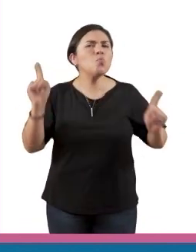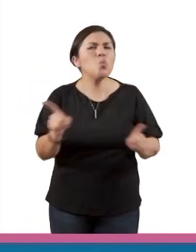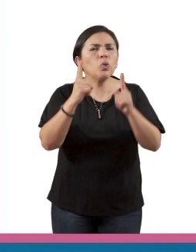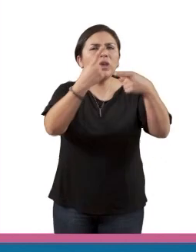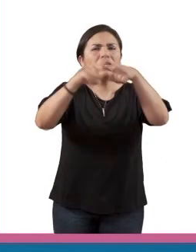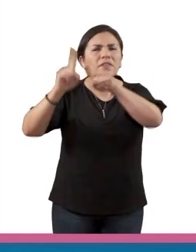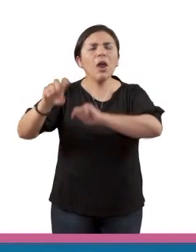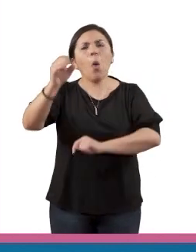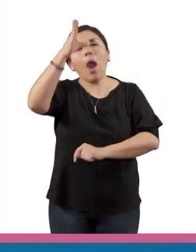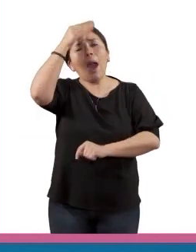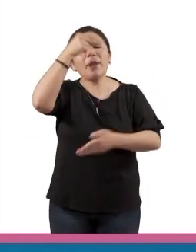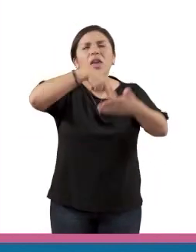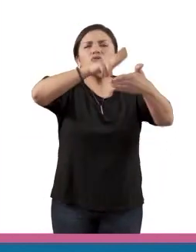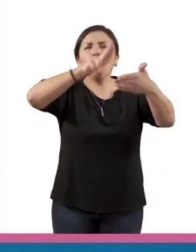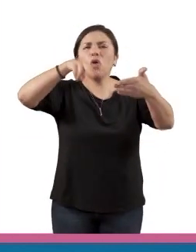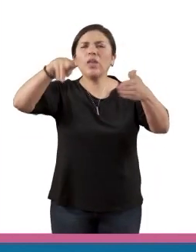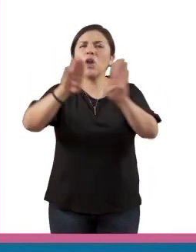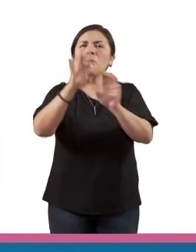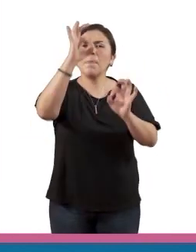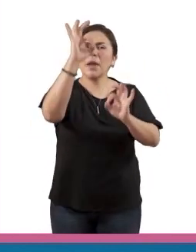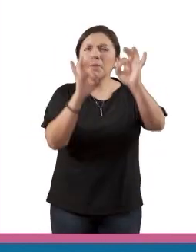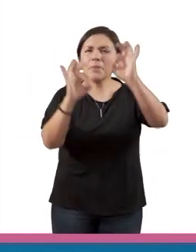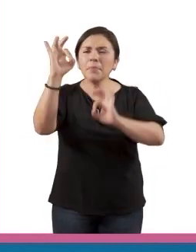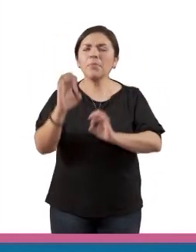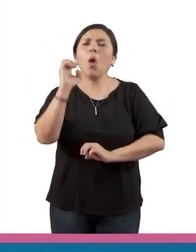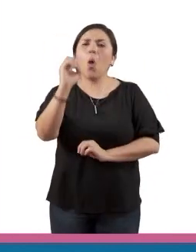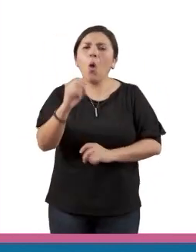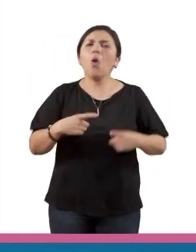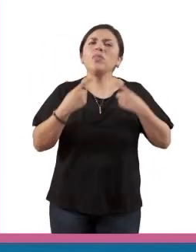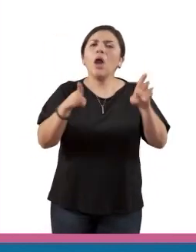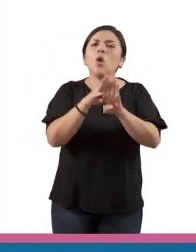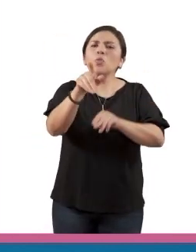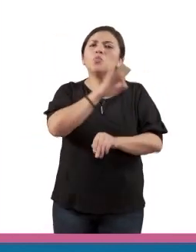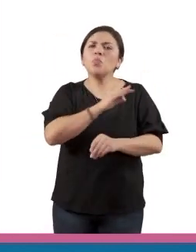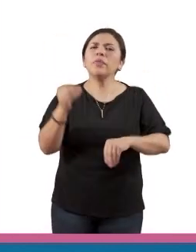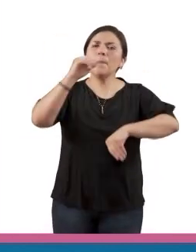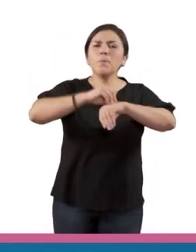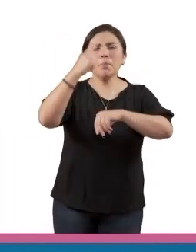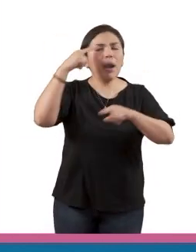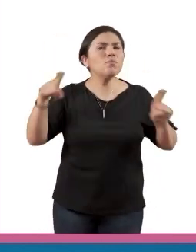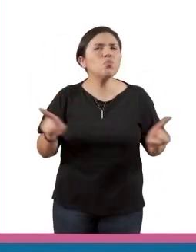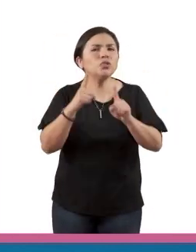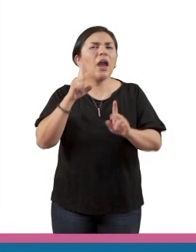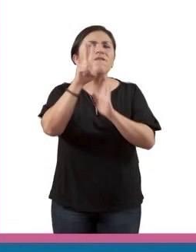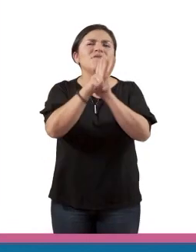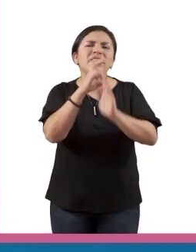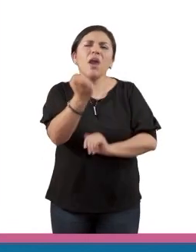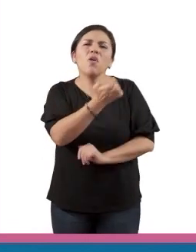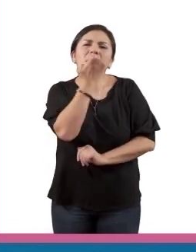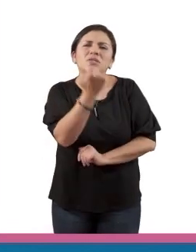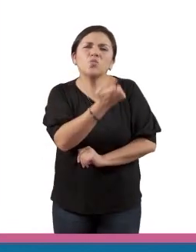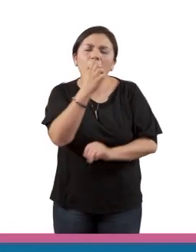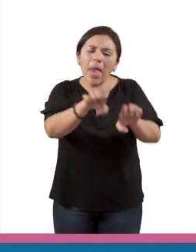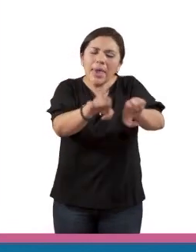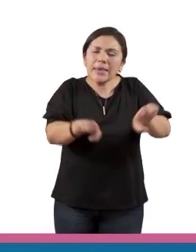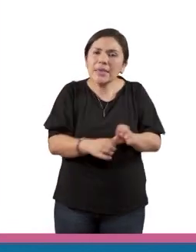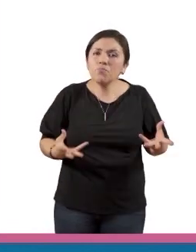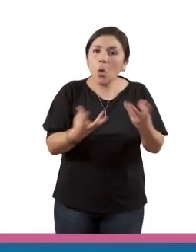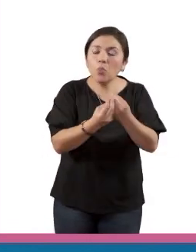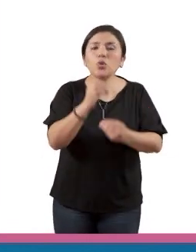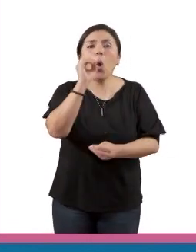escuchan, aprender a leer notas en pentagrama, ofrecerse como musicalizadores para sus videos escolares en